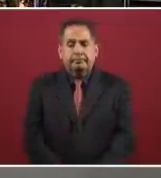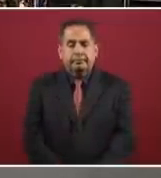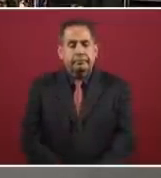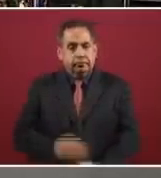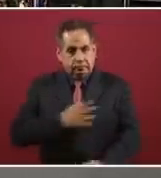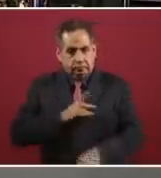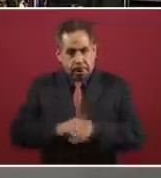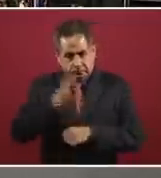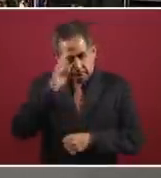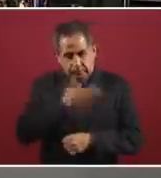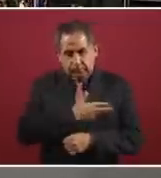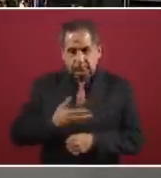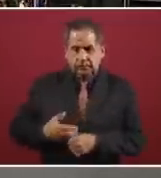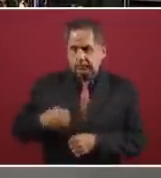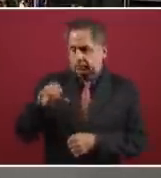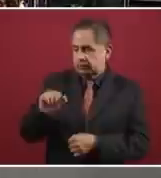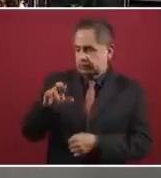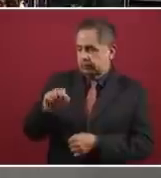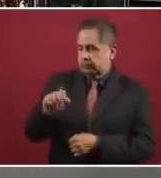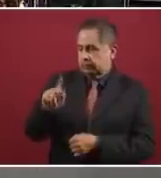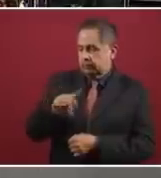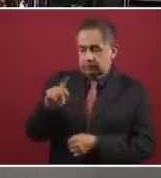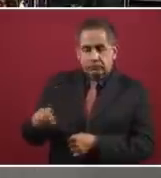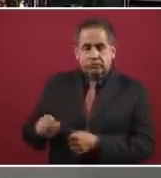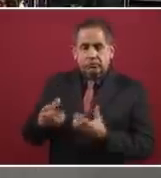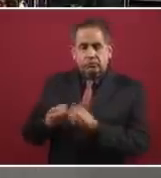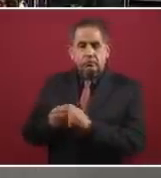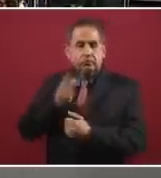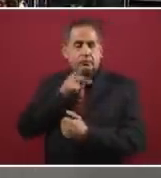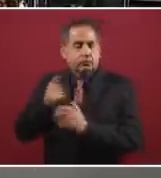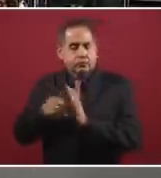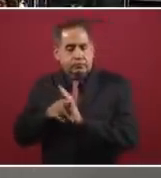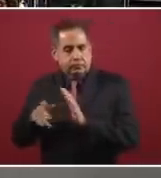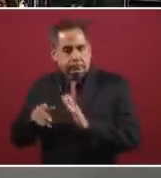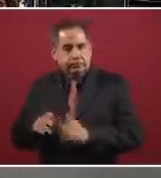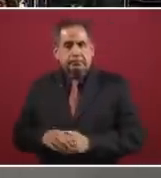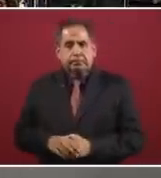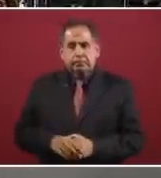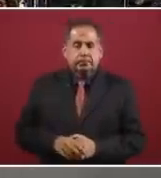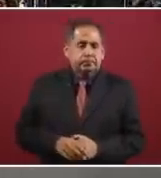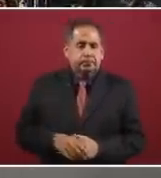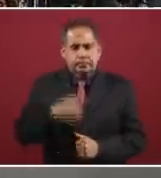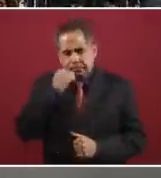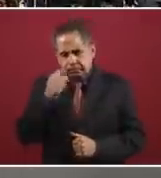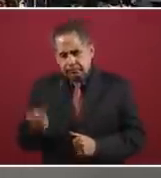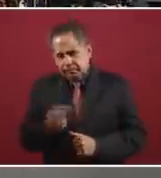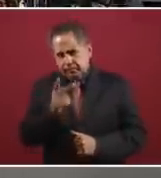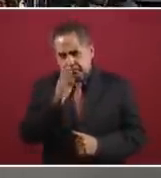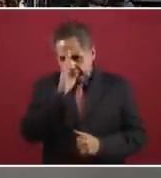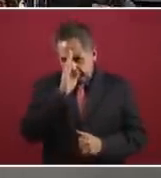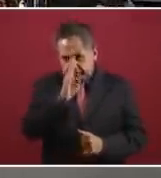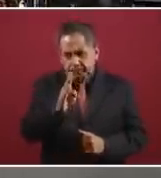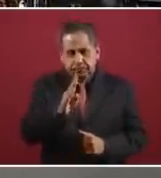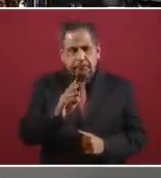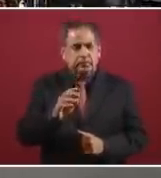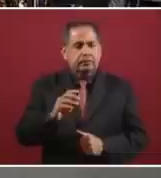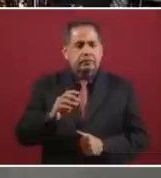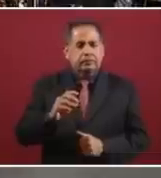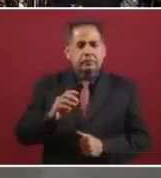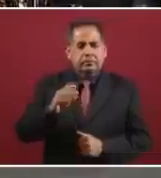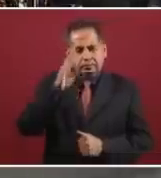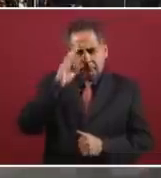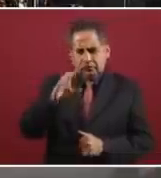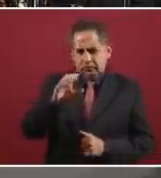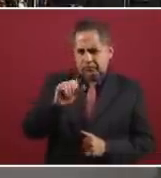Buenos días, señor presidente. Carlos Pozos, de la revista Petróleo y Energía. Yo quisiera hacerle una pregunta al ingeniero Carlos Slim y